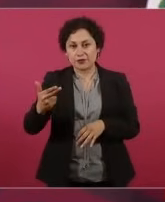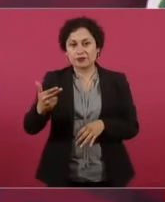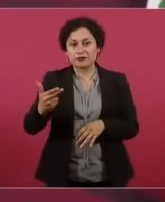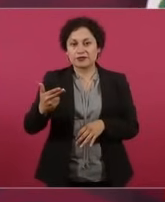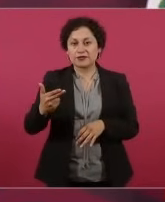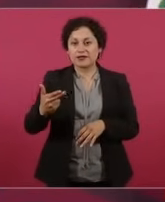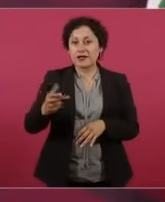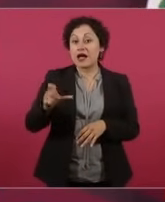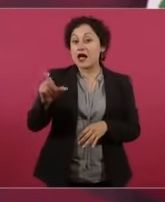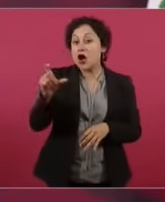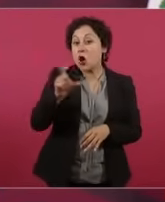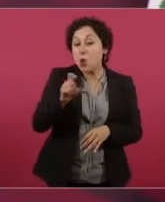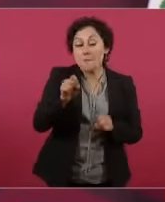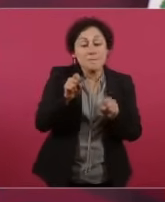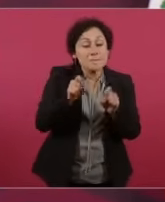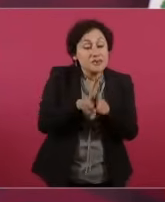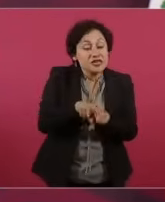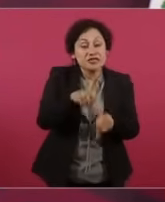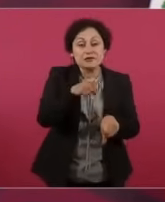fíjense,